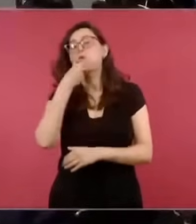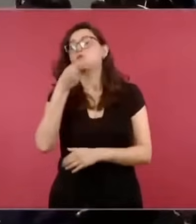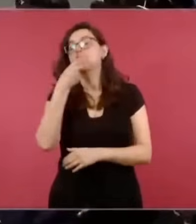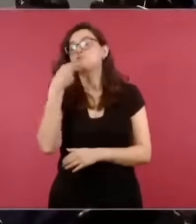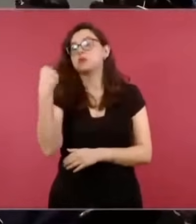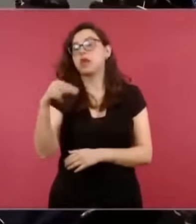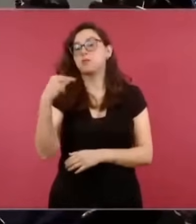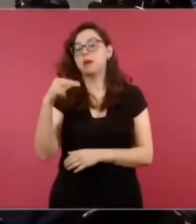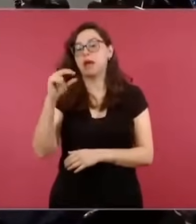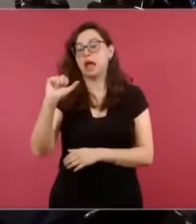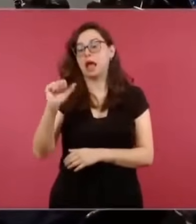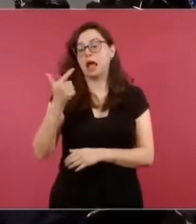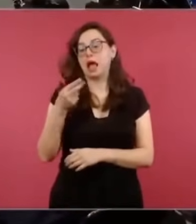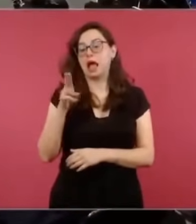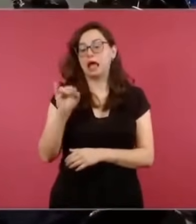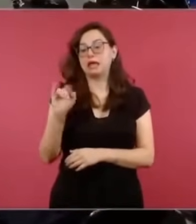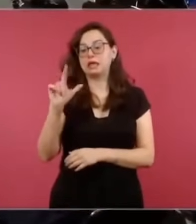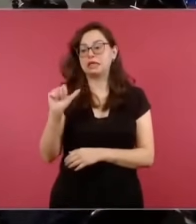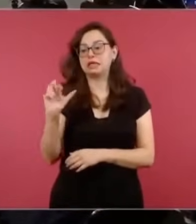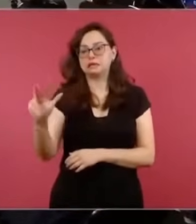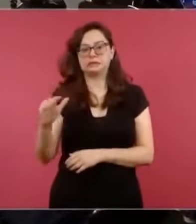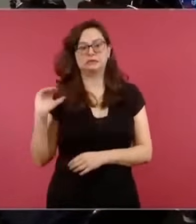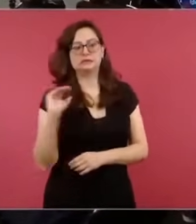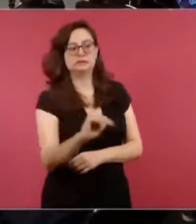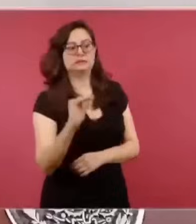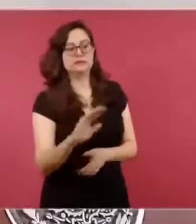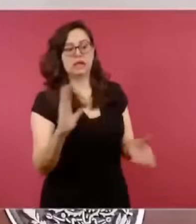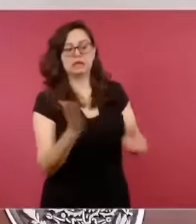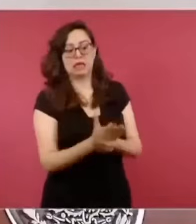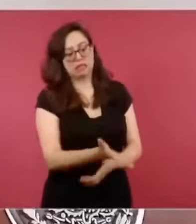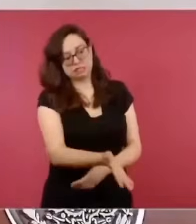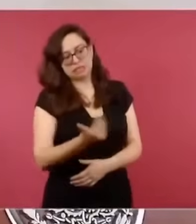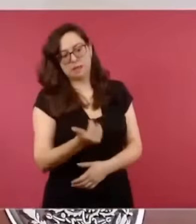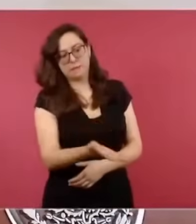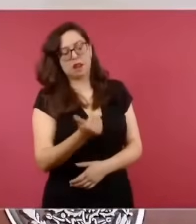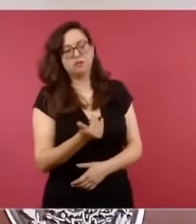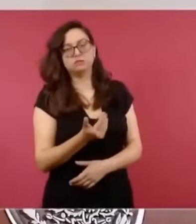en su escritorio